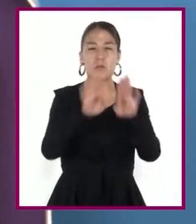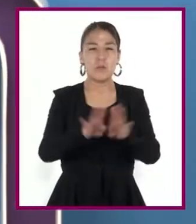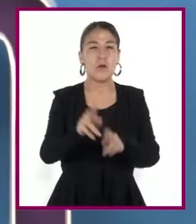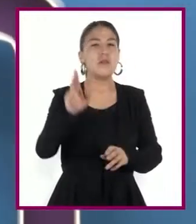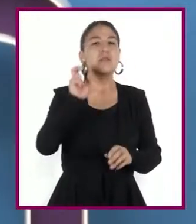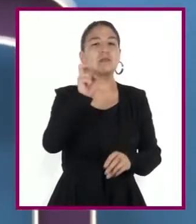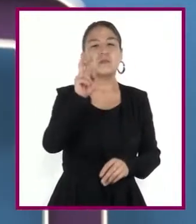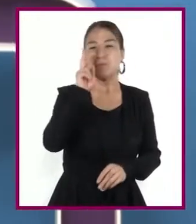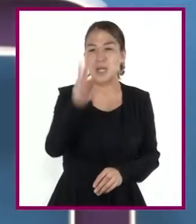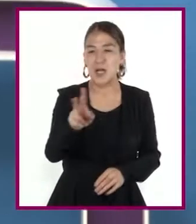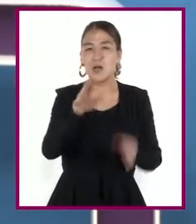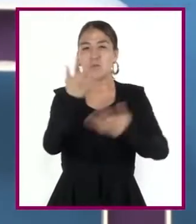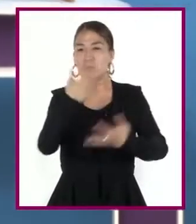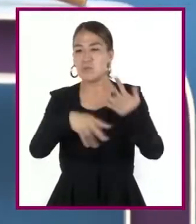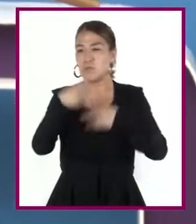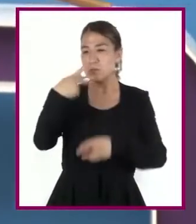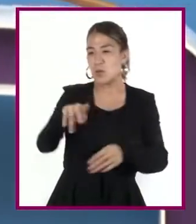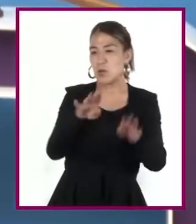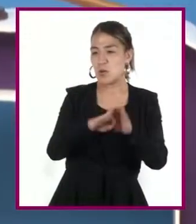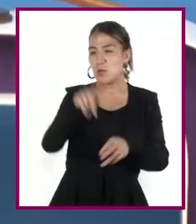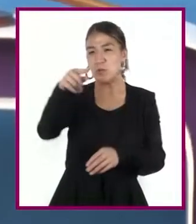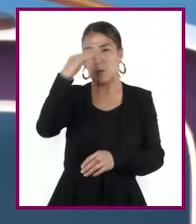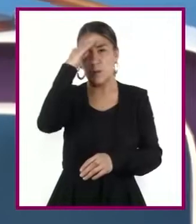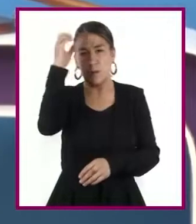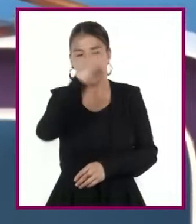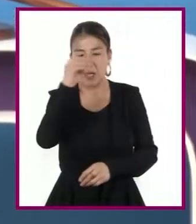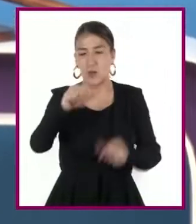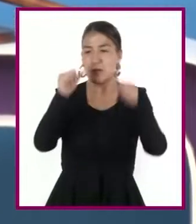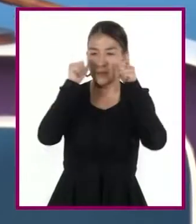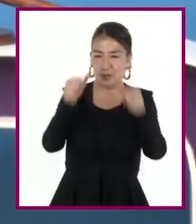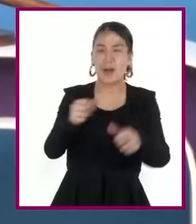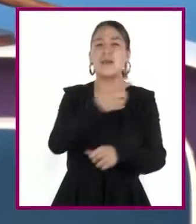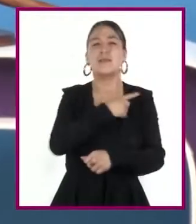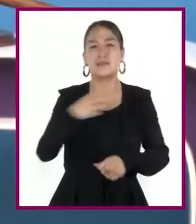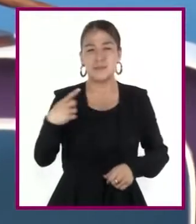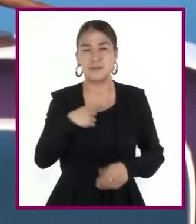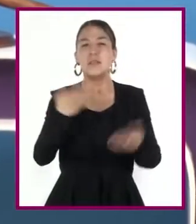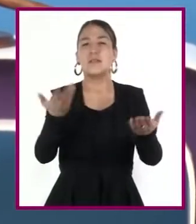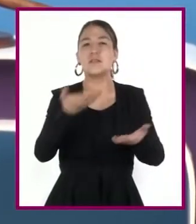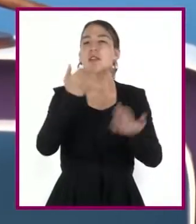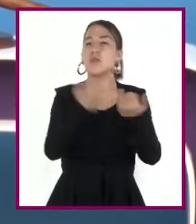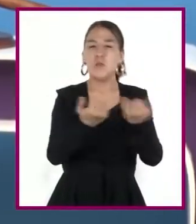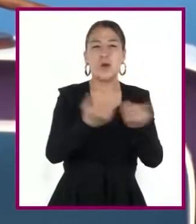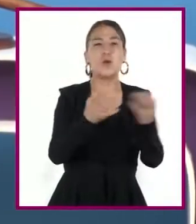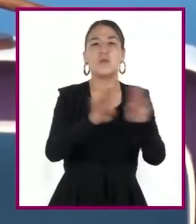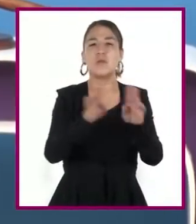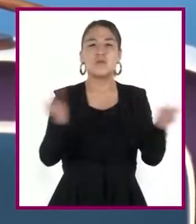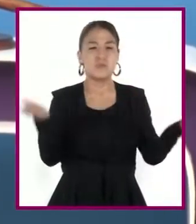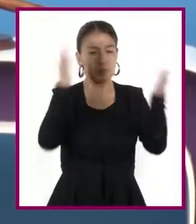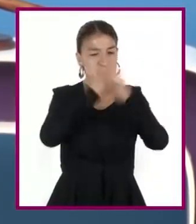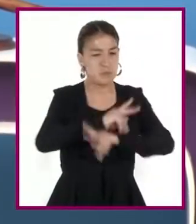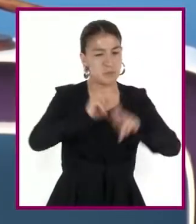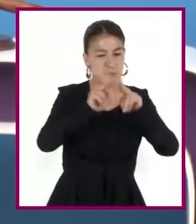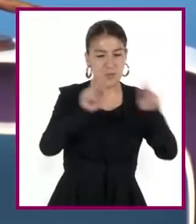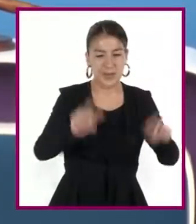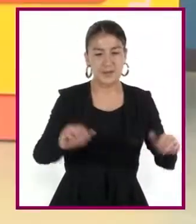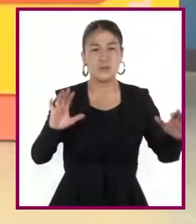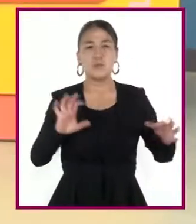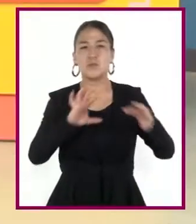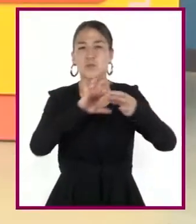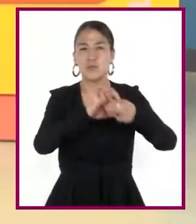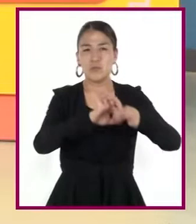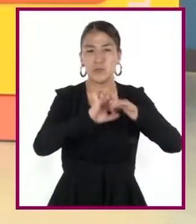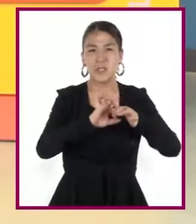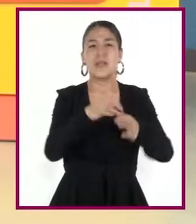y apreciar a las y los demás, así como vivir de forma pacífica y unida. Ustedes en casa, ¿por